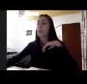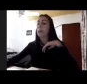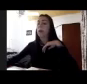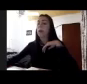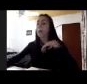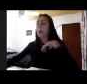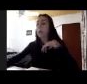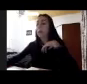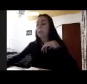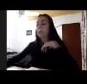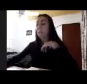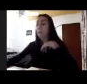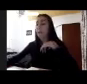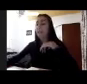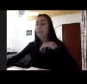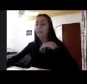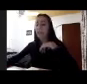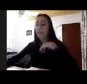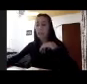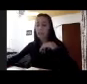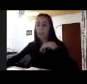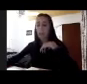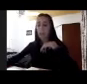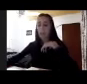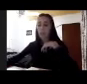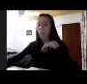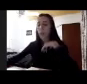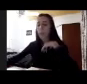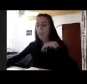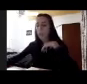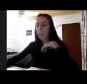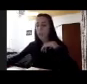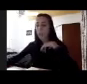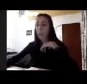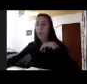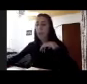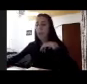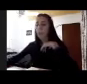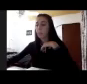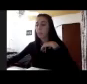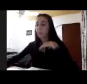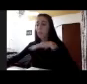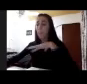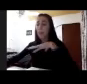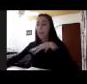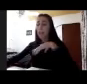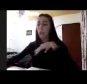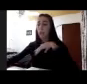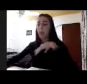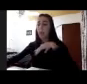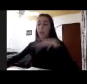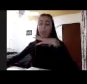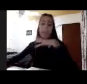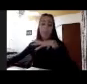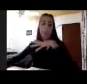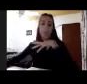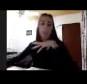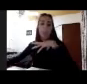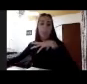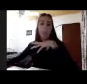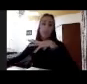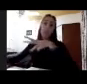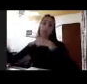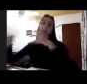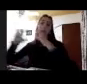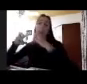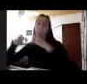em, crear siempre esta tira de lo que son los servicios, em, para crear una buena organización de